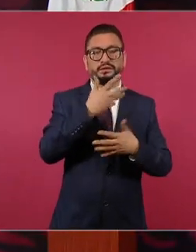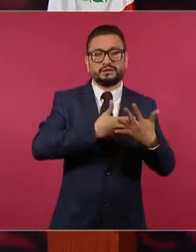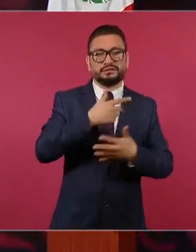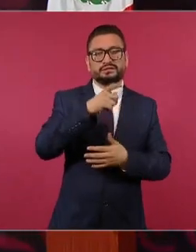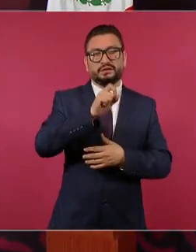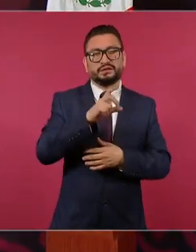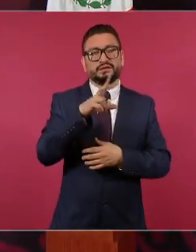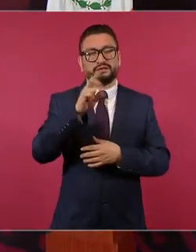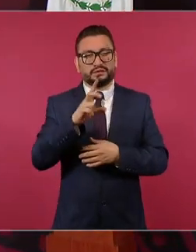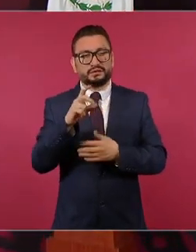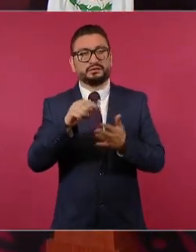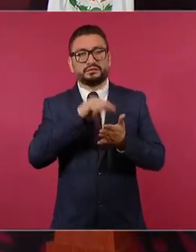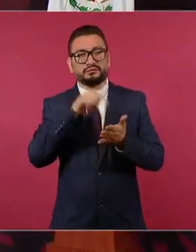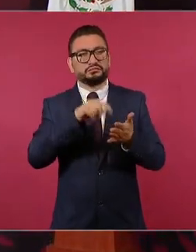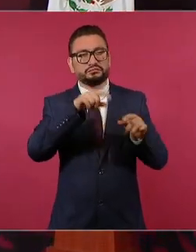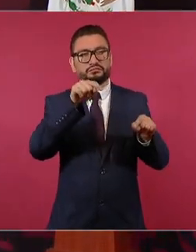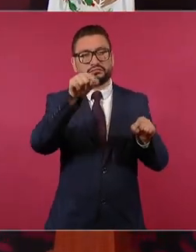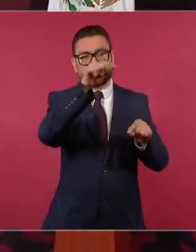1815, 1820,